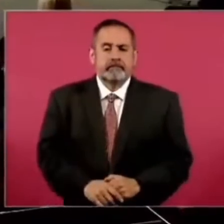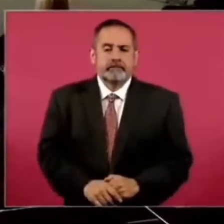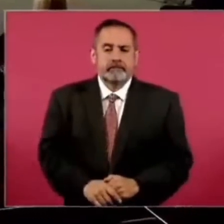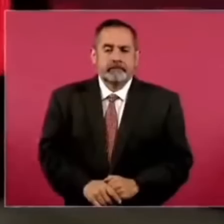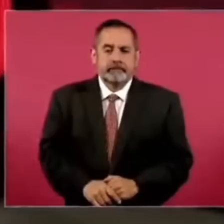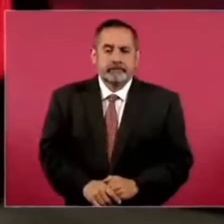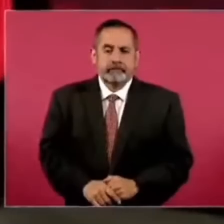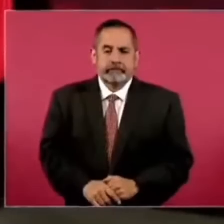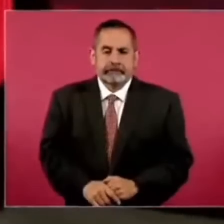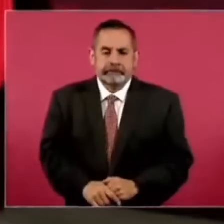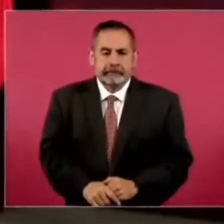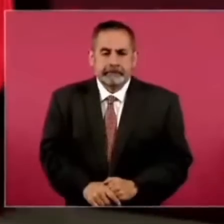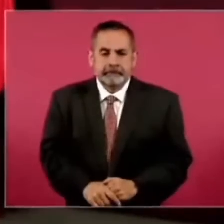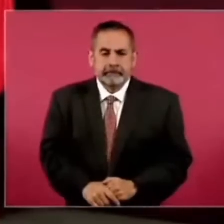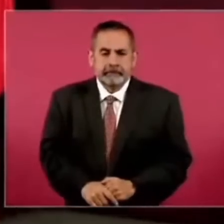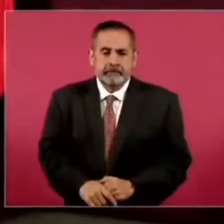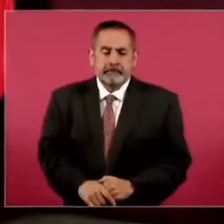Entonces,